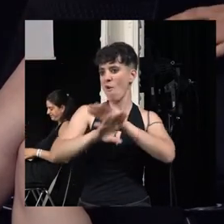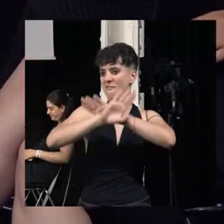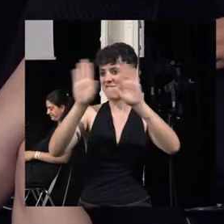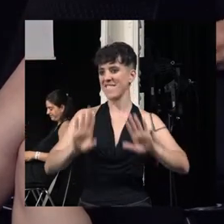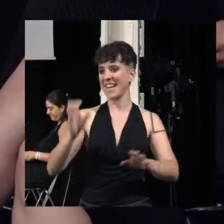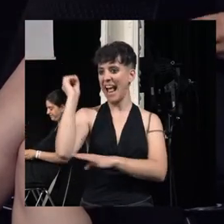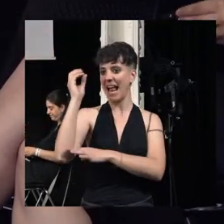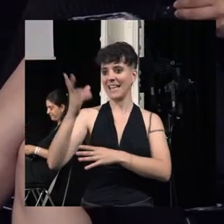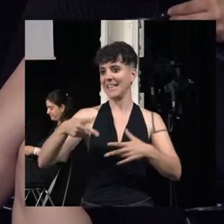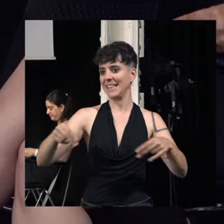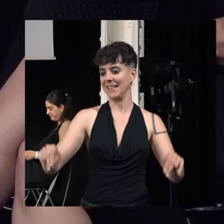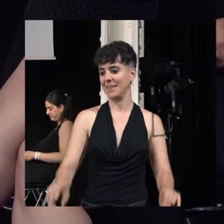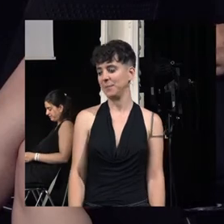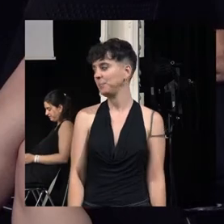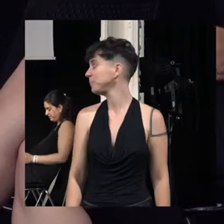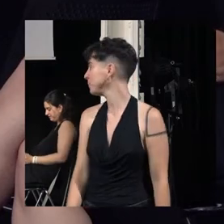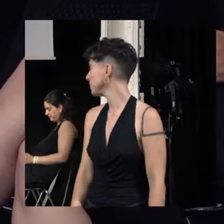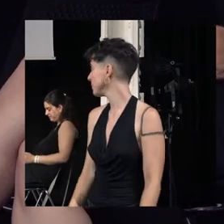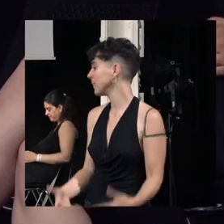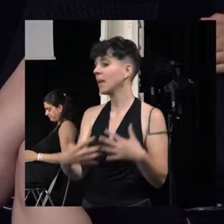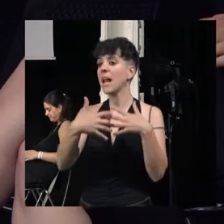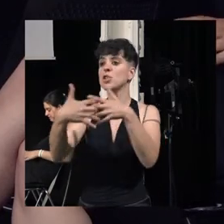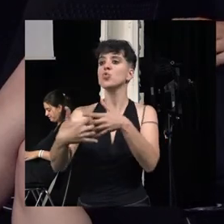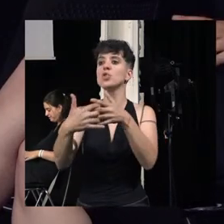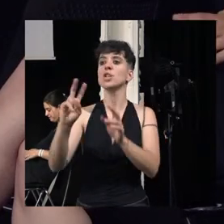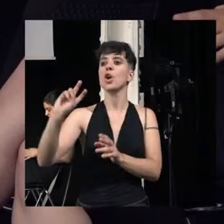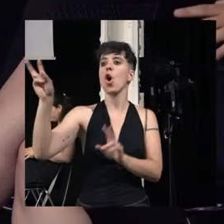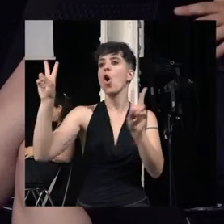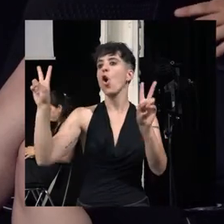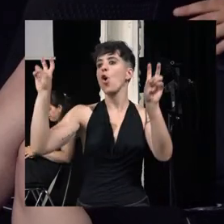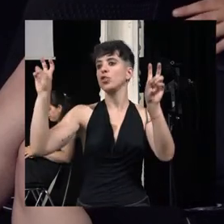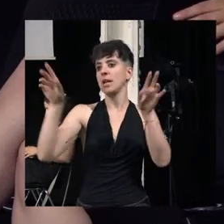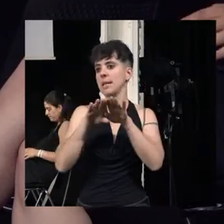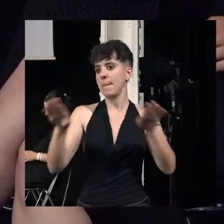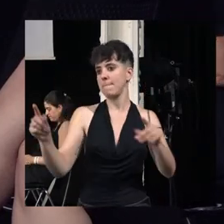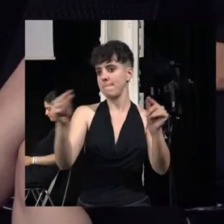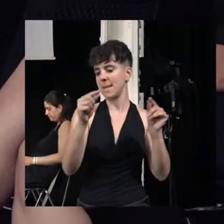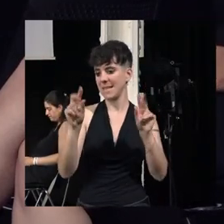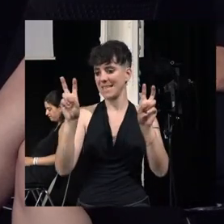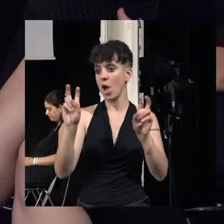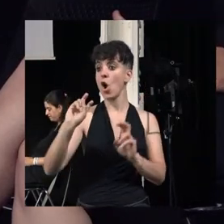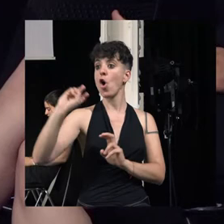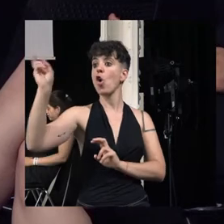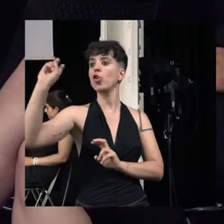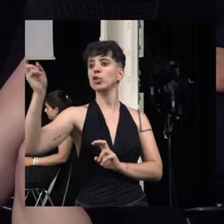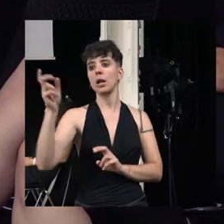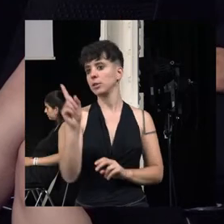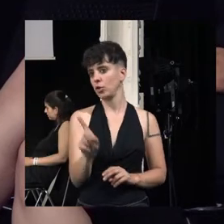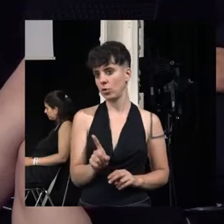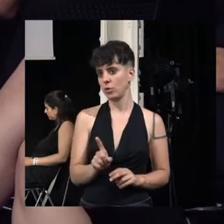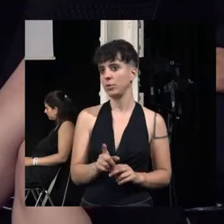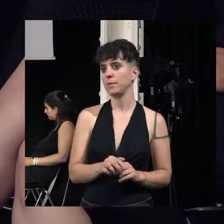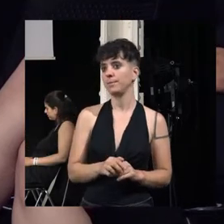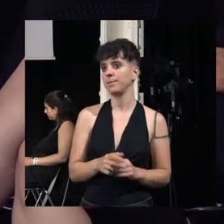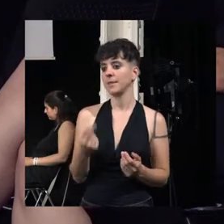de la charla, ¿no? Las luchas otras, como se titula la mesa, no serían otras. Esa es